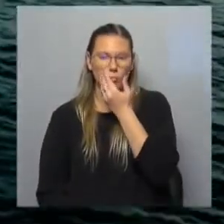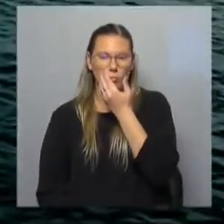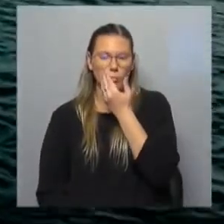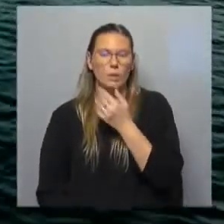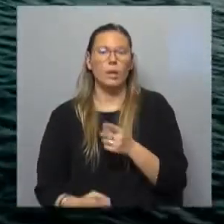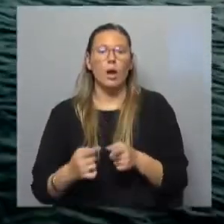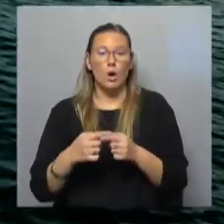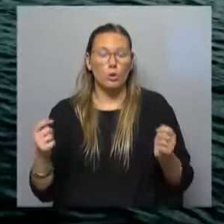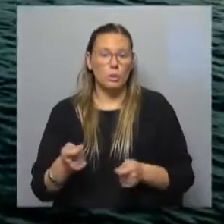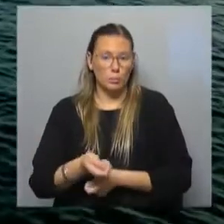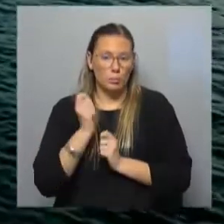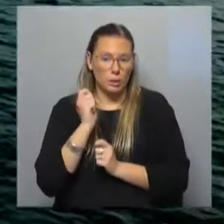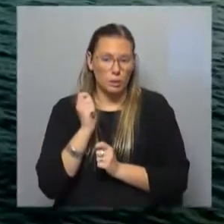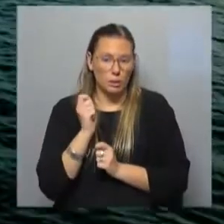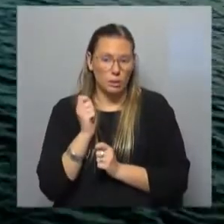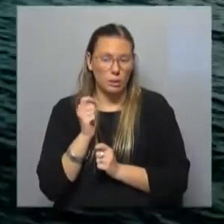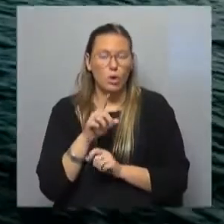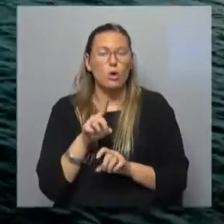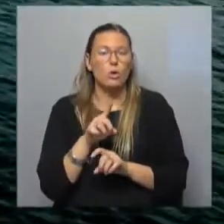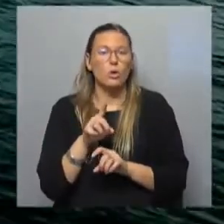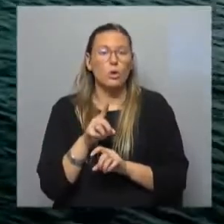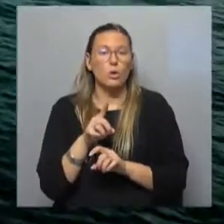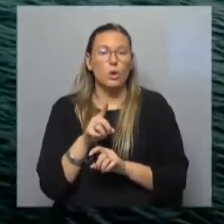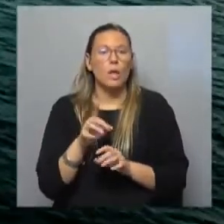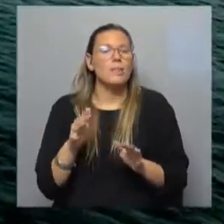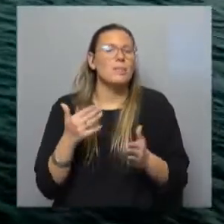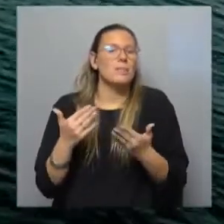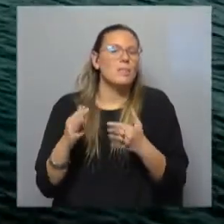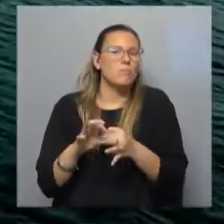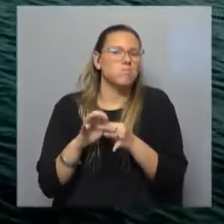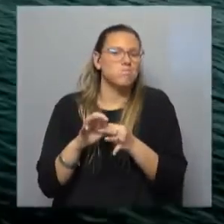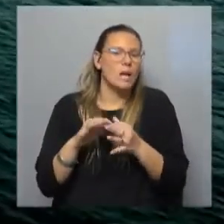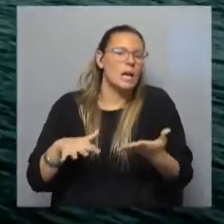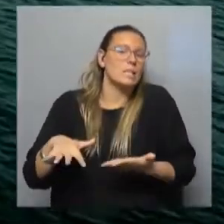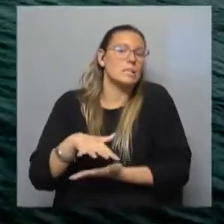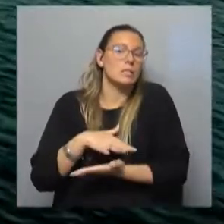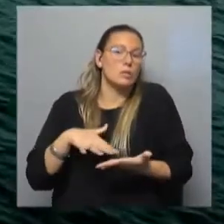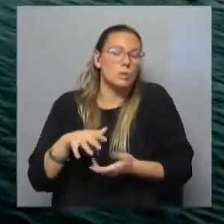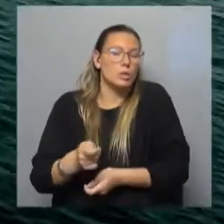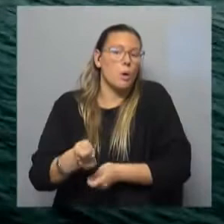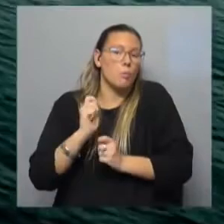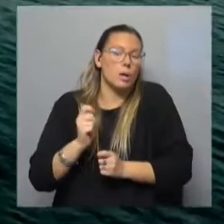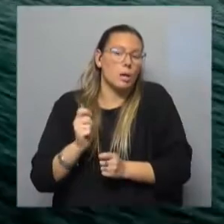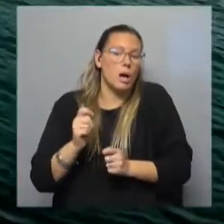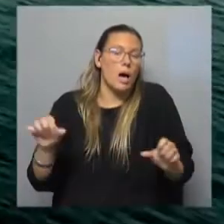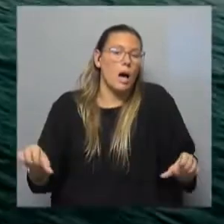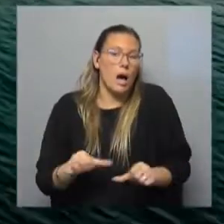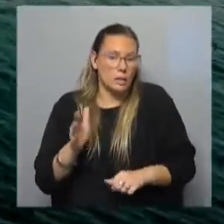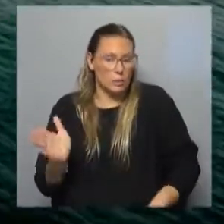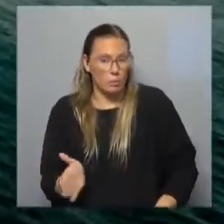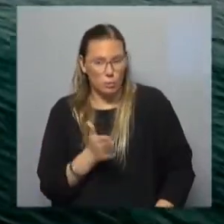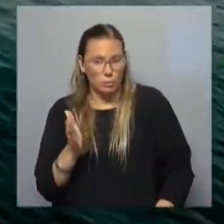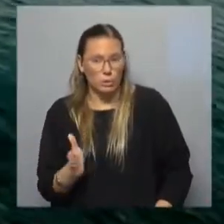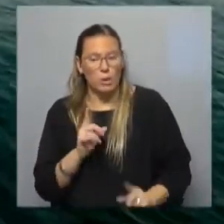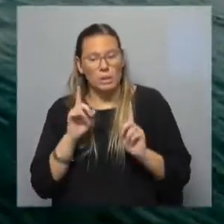Los recursos pesqueros no solo están sujetos a los avatares de la pesca como actividad productiva,